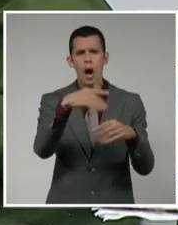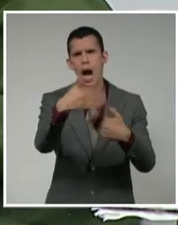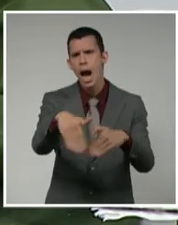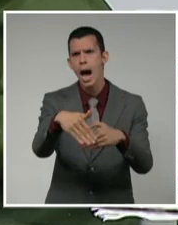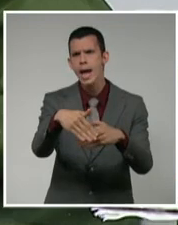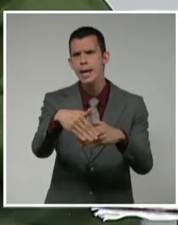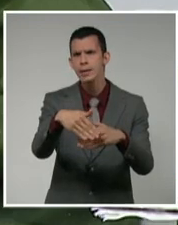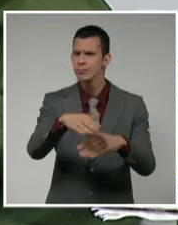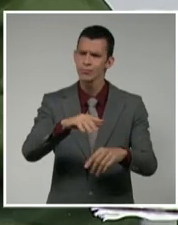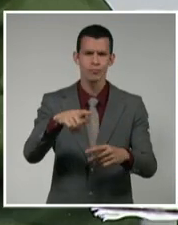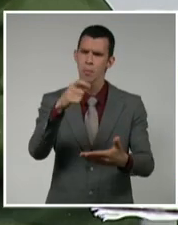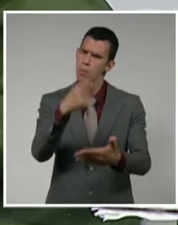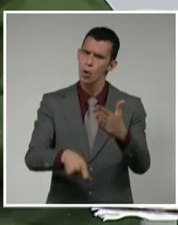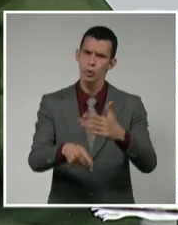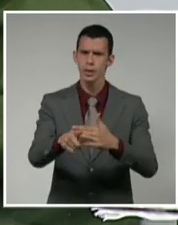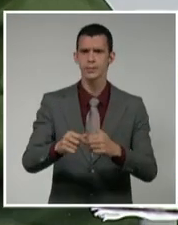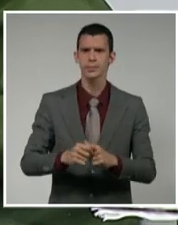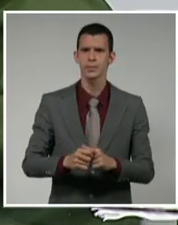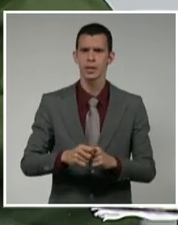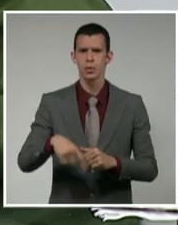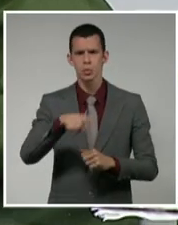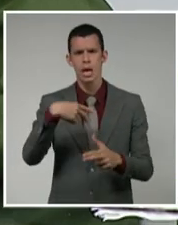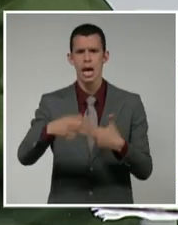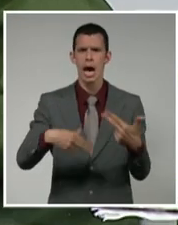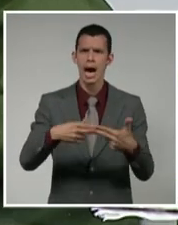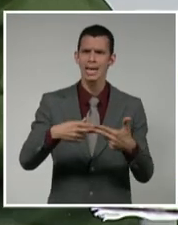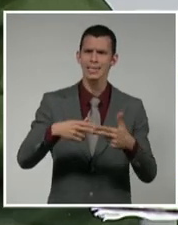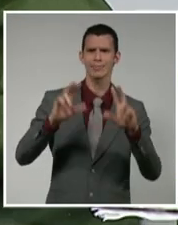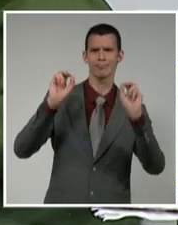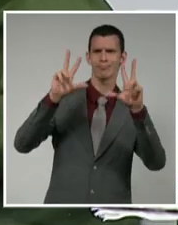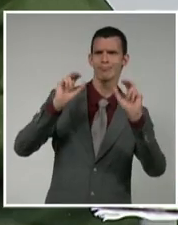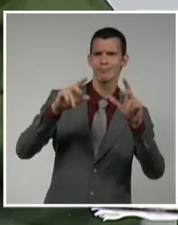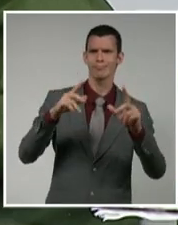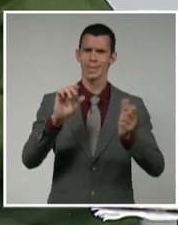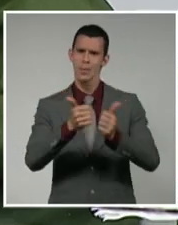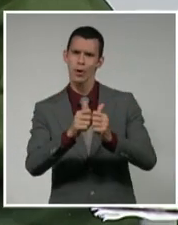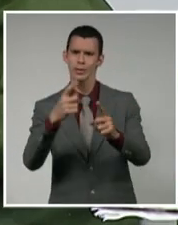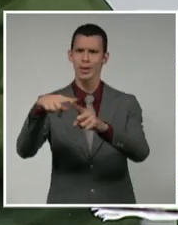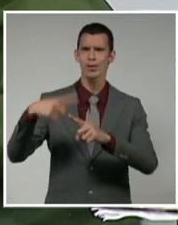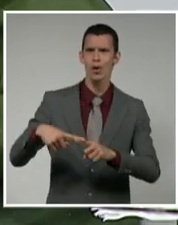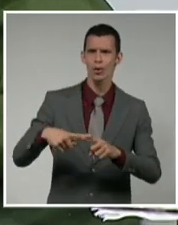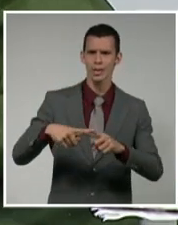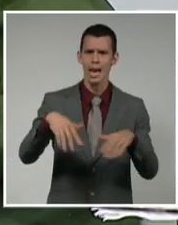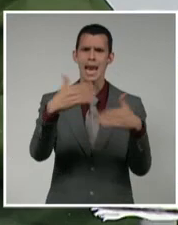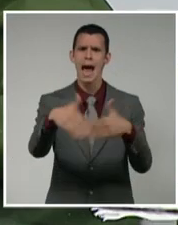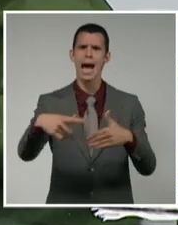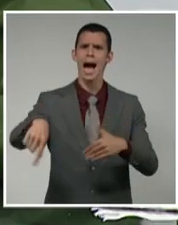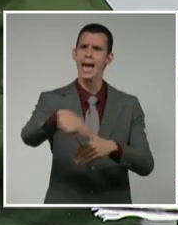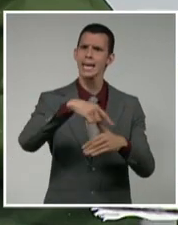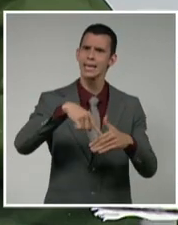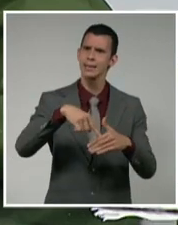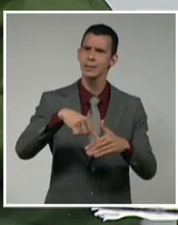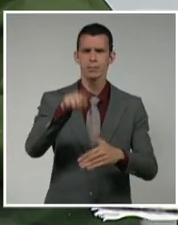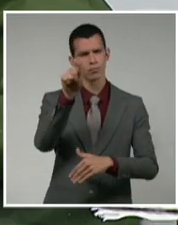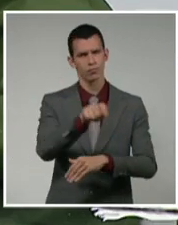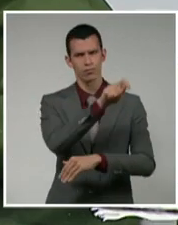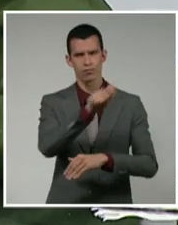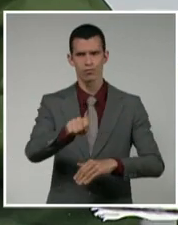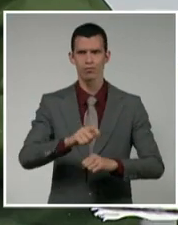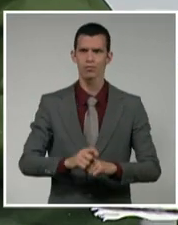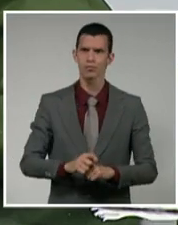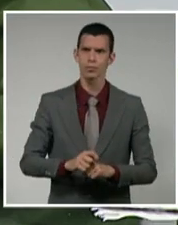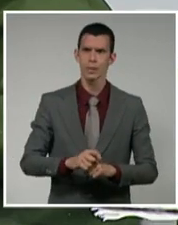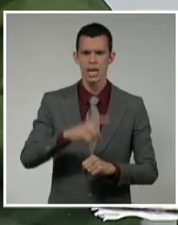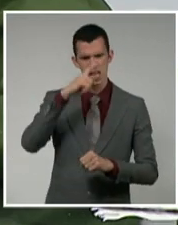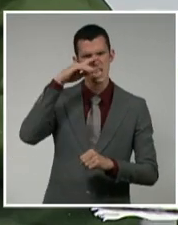La realización de ejercicios, juegos o estancias en la vía pública. Permitir que menores de edad o adultos discapacitados se